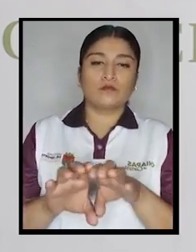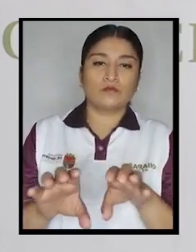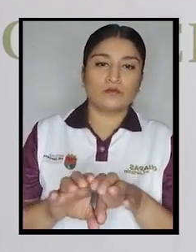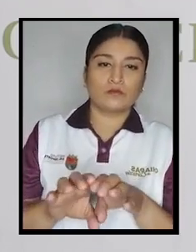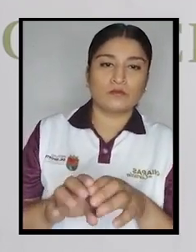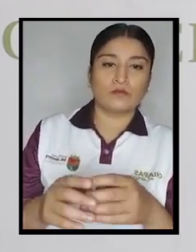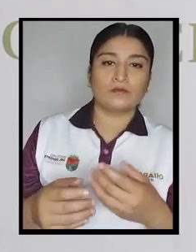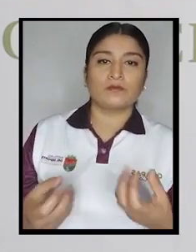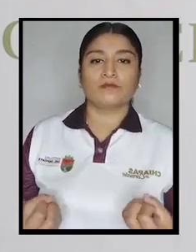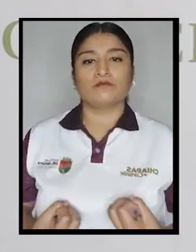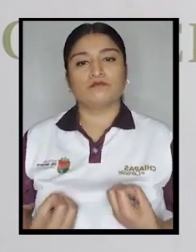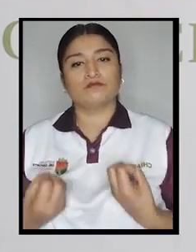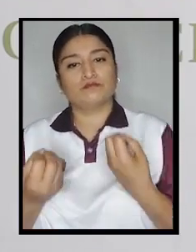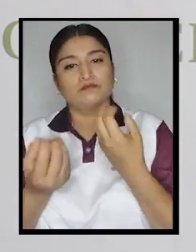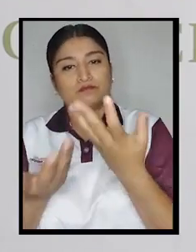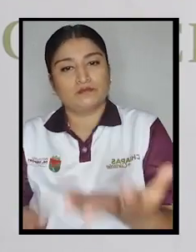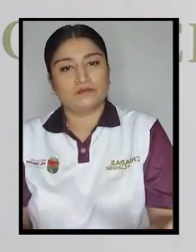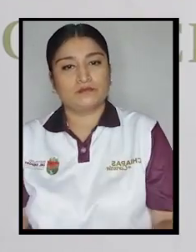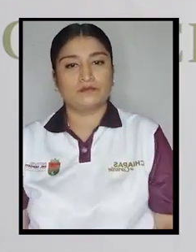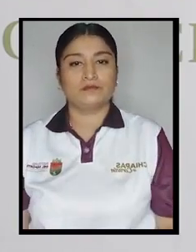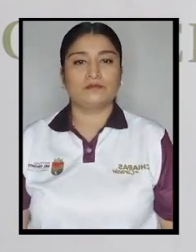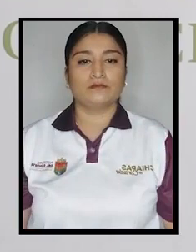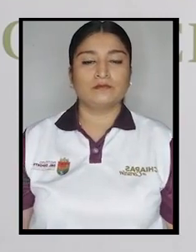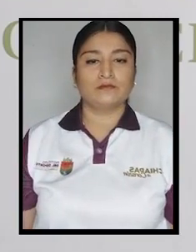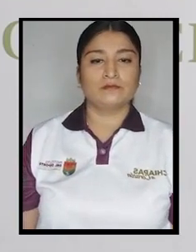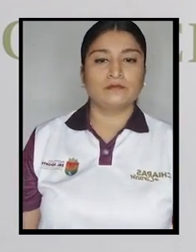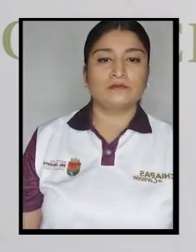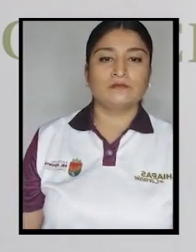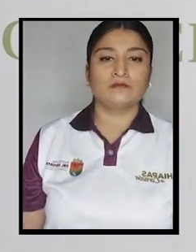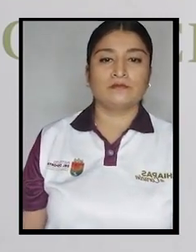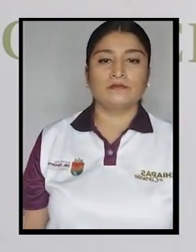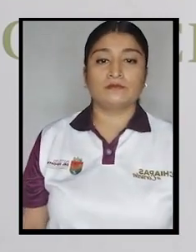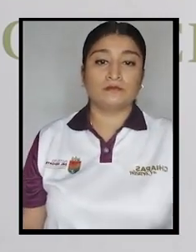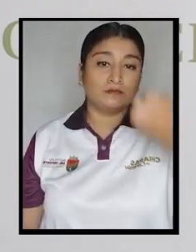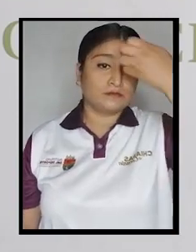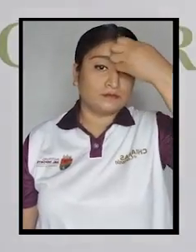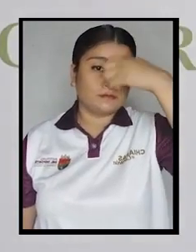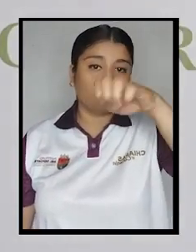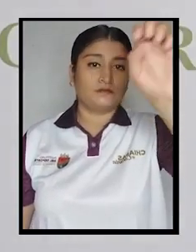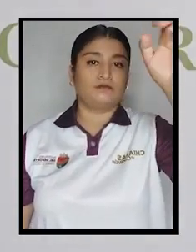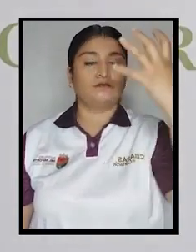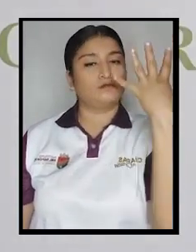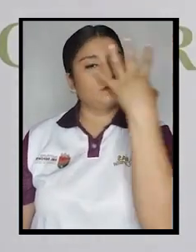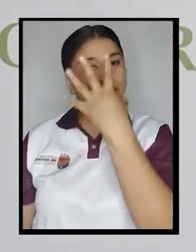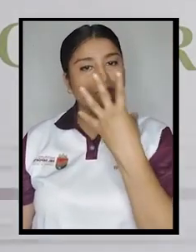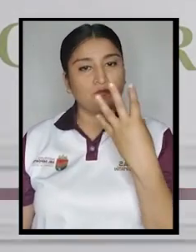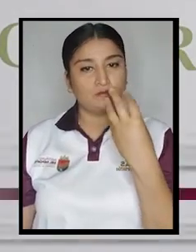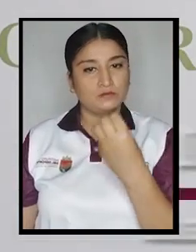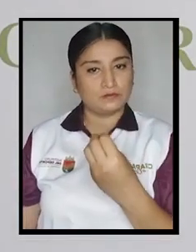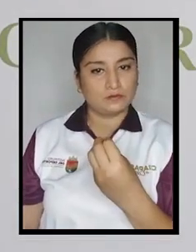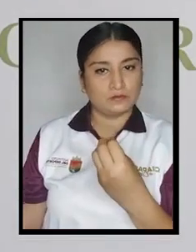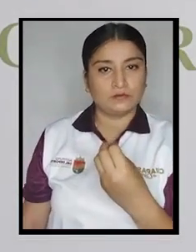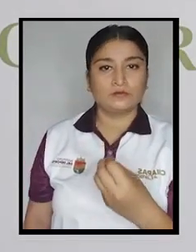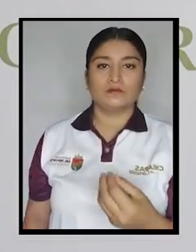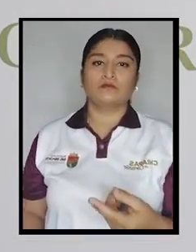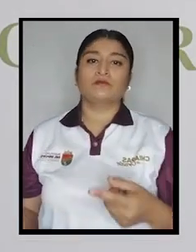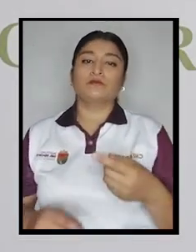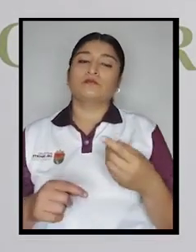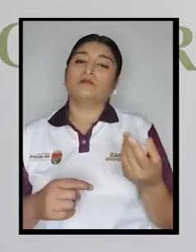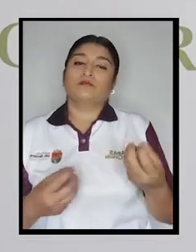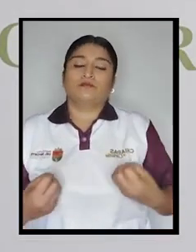las características y la aptitud para poder ser como ellas. Es un ejemplo a seguir. Una experiencia que no